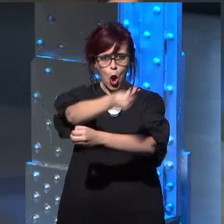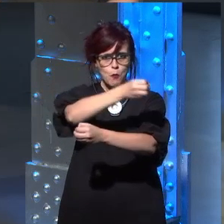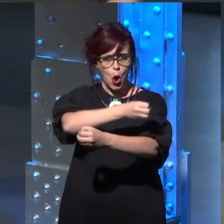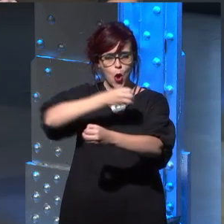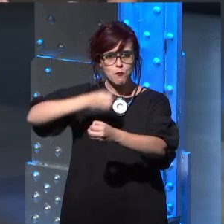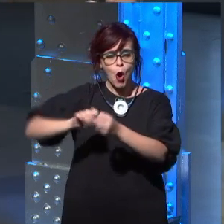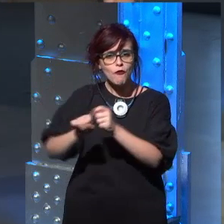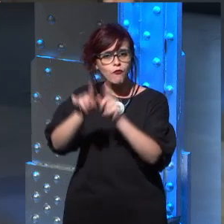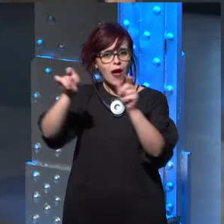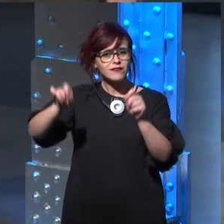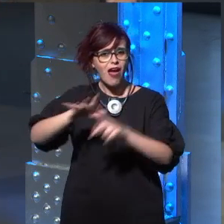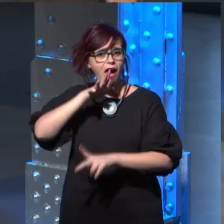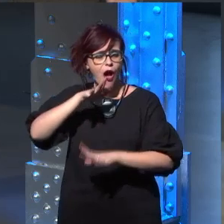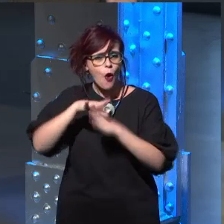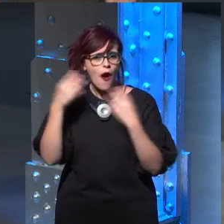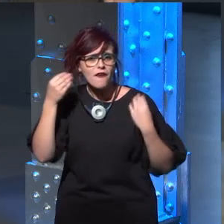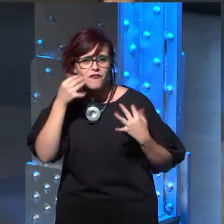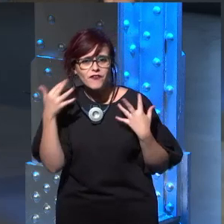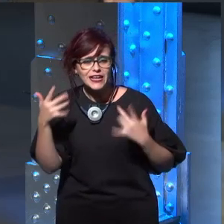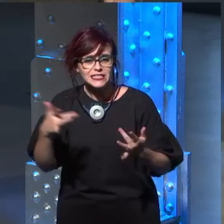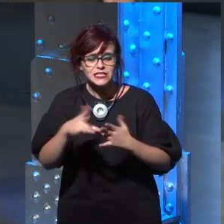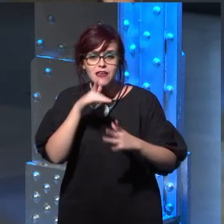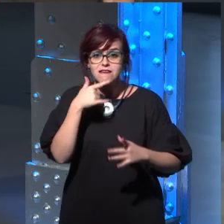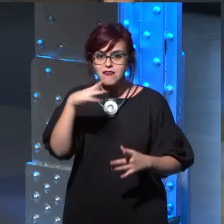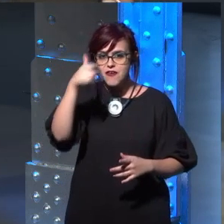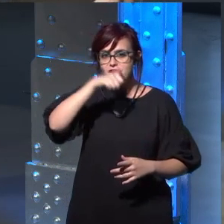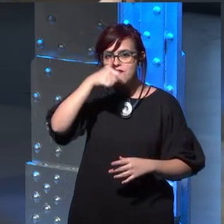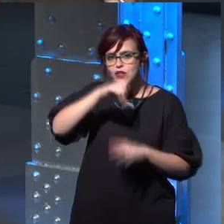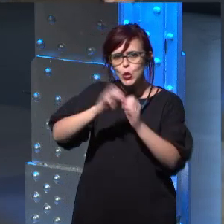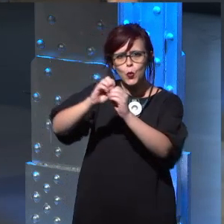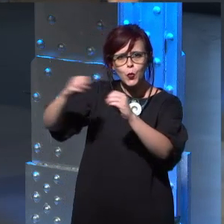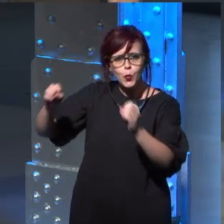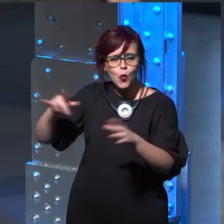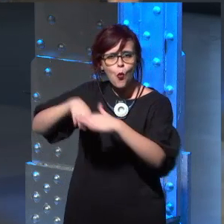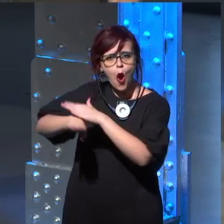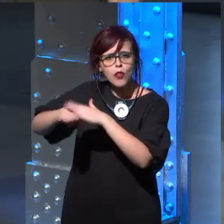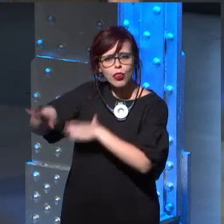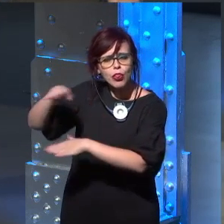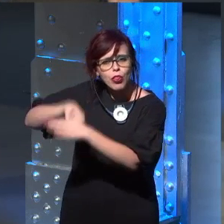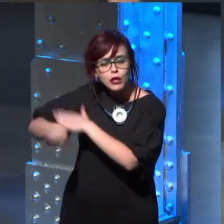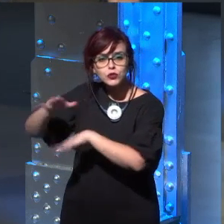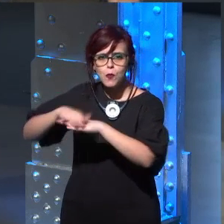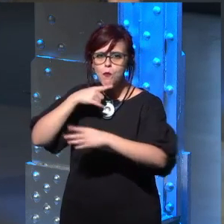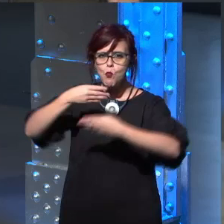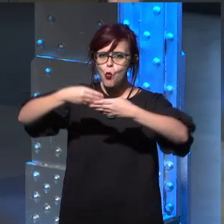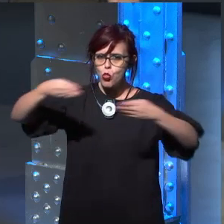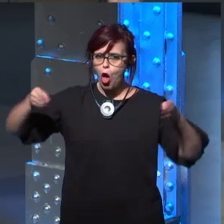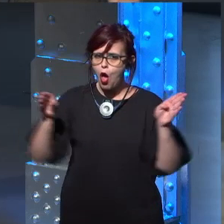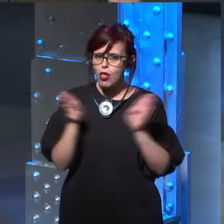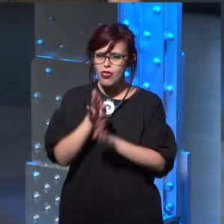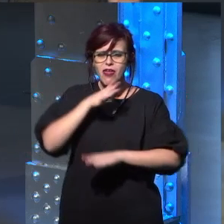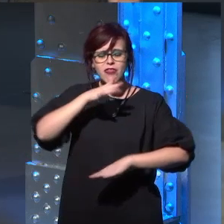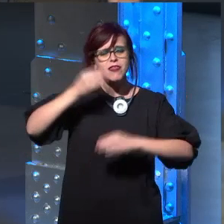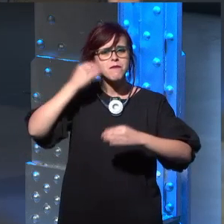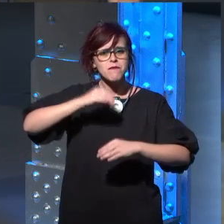fuente de agua fresca que nunca se secaba, y bodegas enormes y bien abastecidas. Su sólida muralla de piedra negra era más